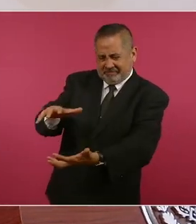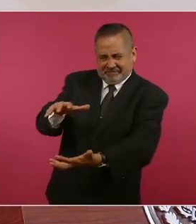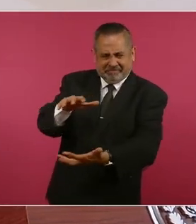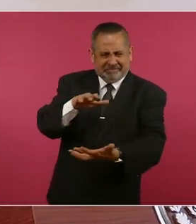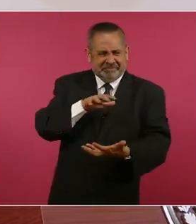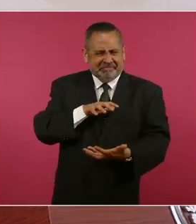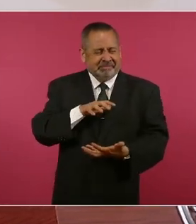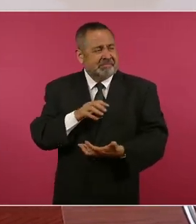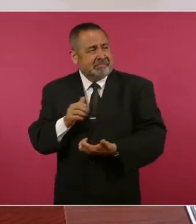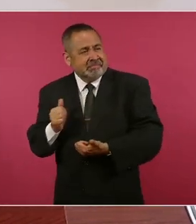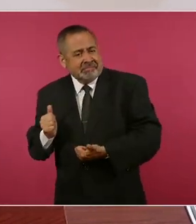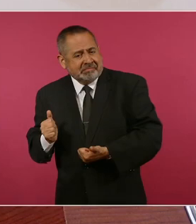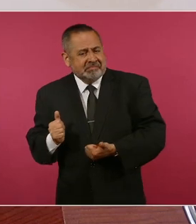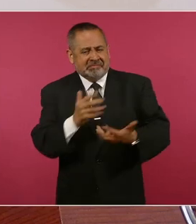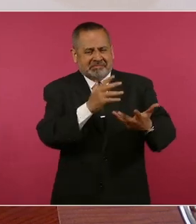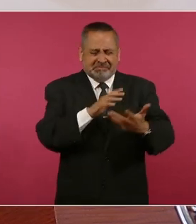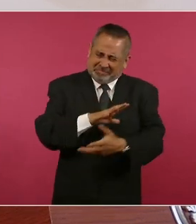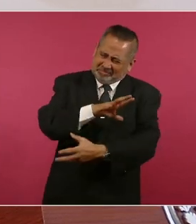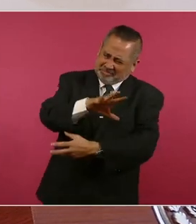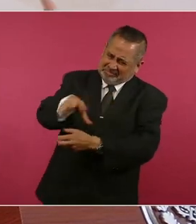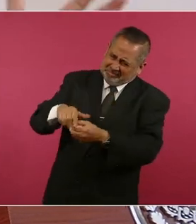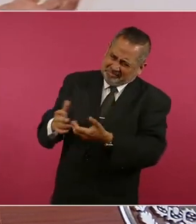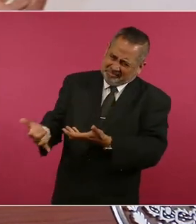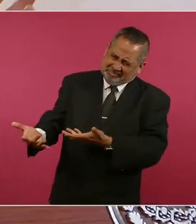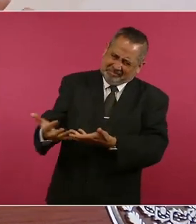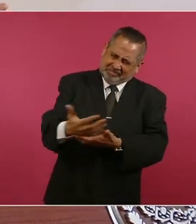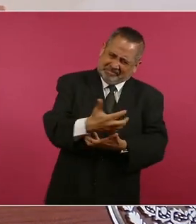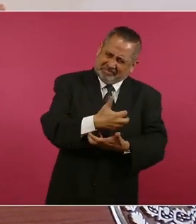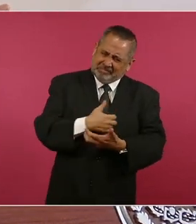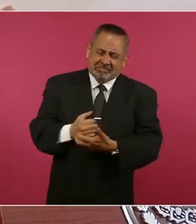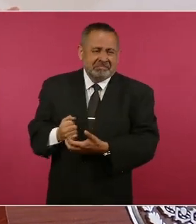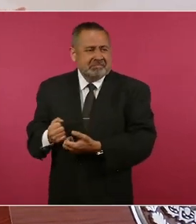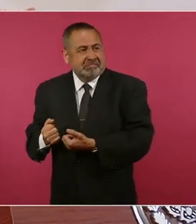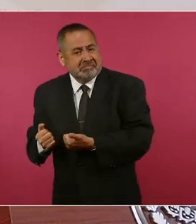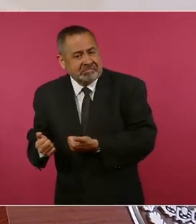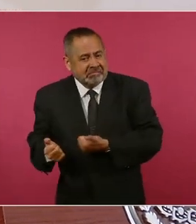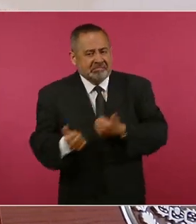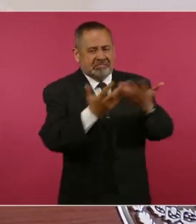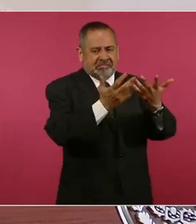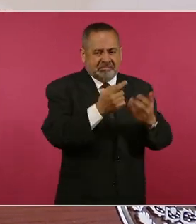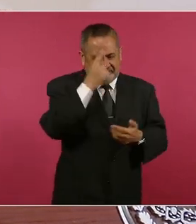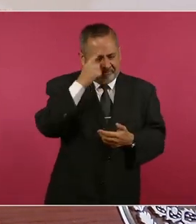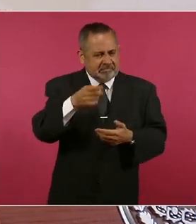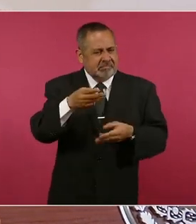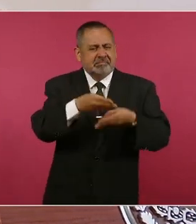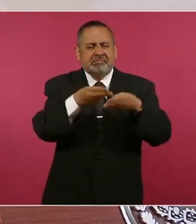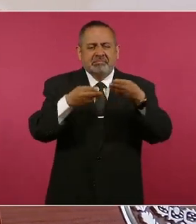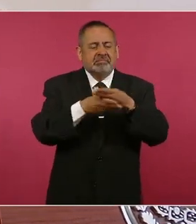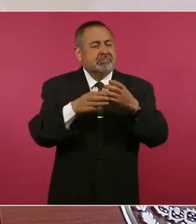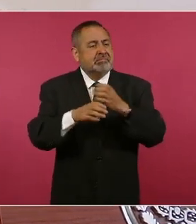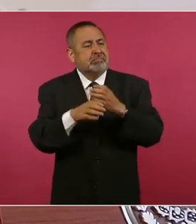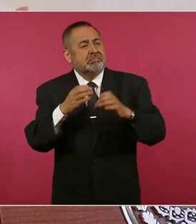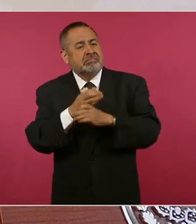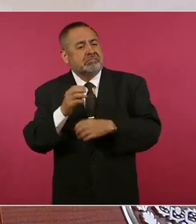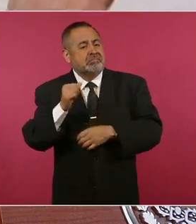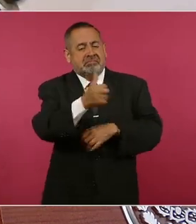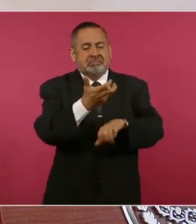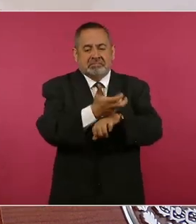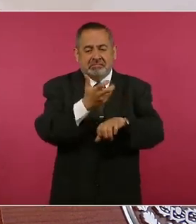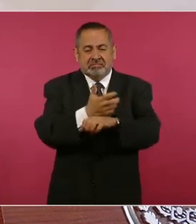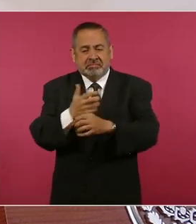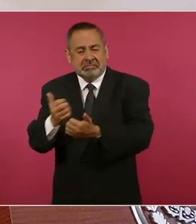utilizan toda esa superficie como banco de material y se